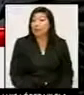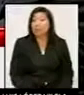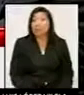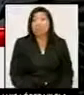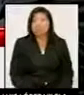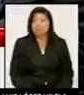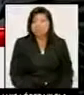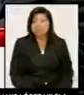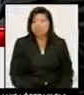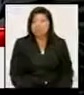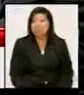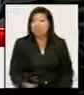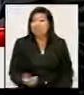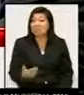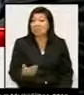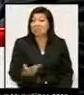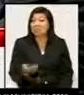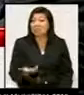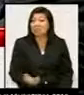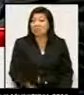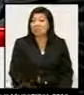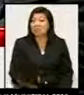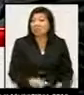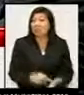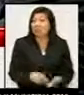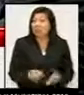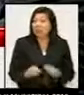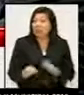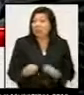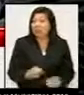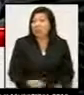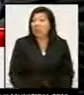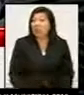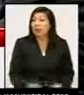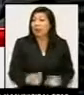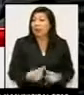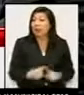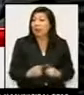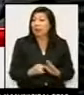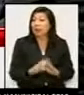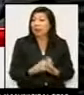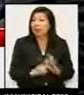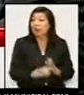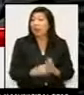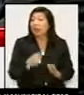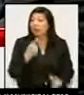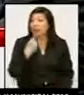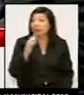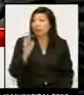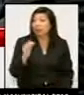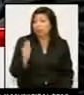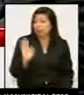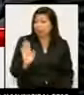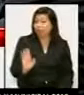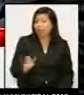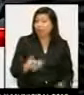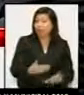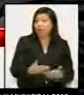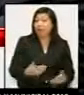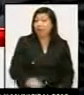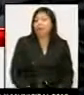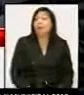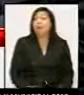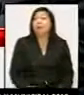muy amablemente le solicitaría más bien enviar una comunicación al Tribunal Constitucional y decirle, señores, hay este elemento que